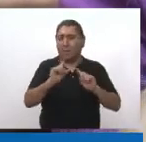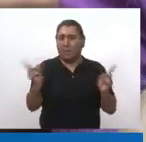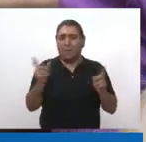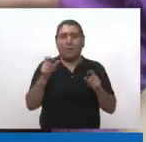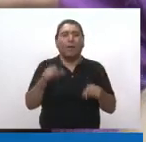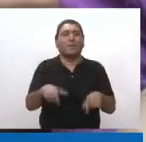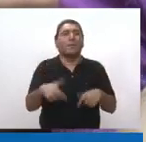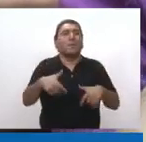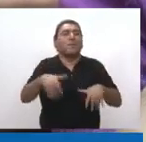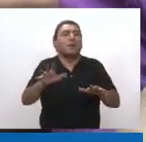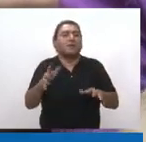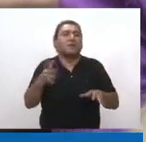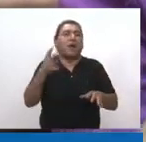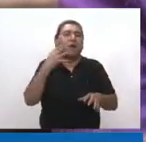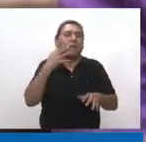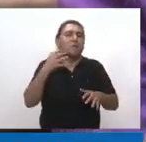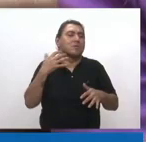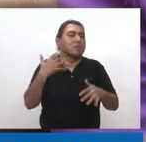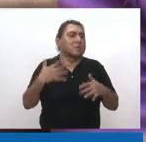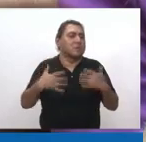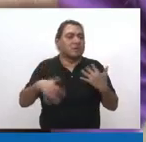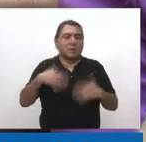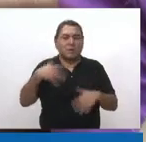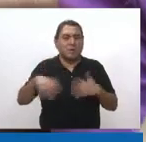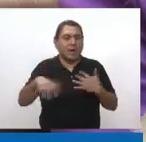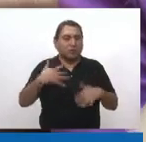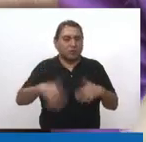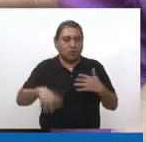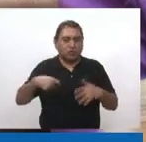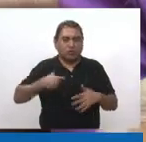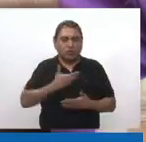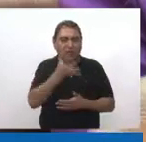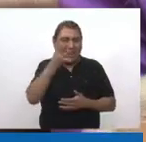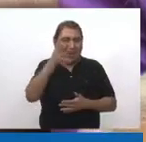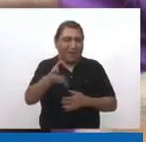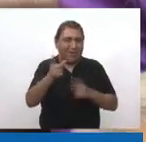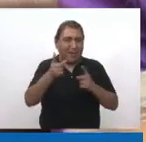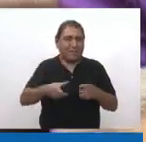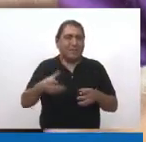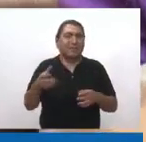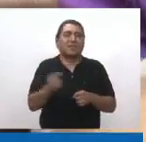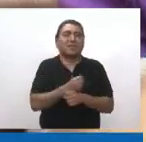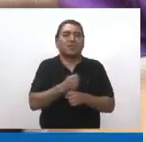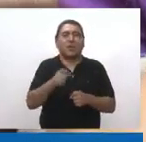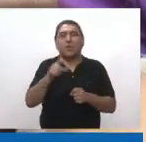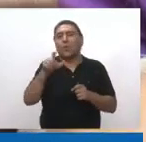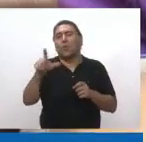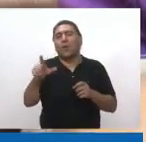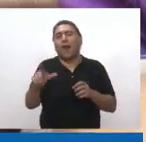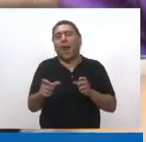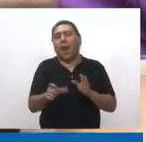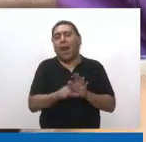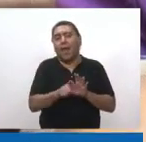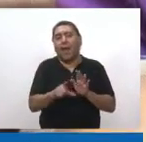grave riesgo social y debe haber una imposibilidad de sancionar una ley por parte del órgano competente.